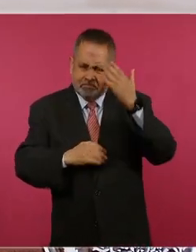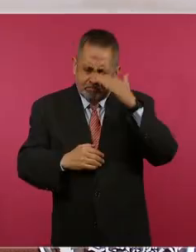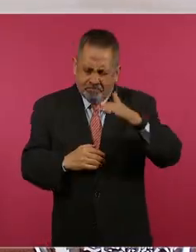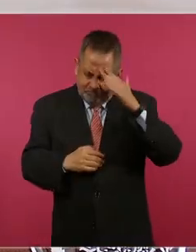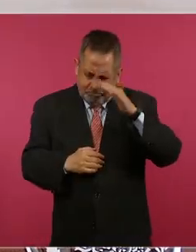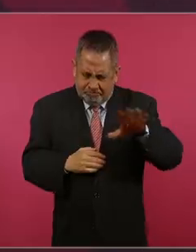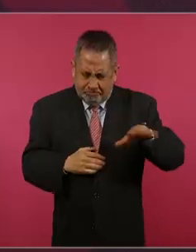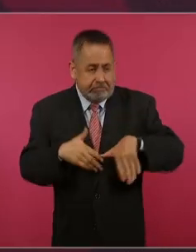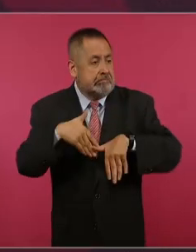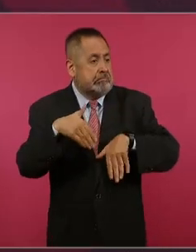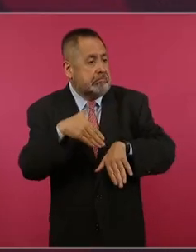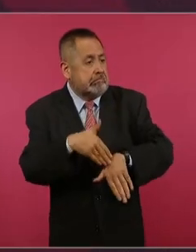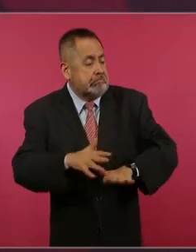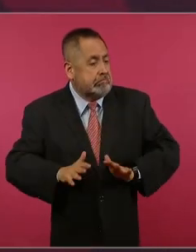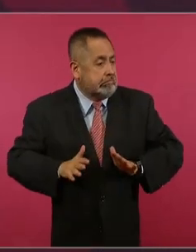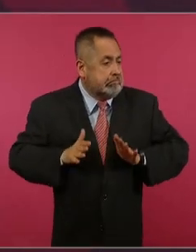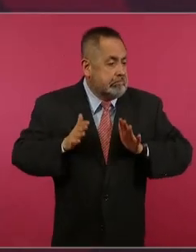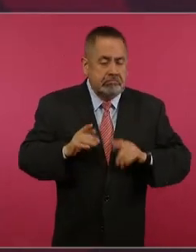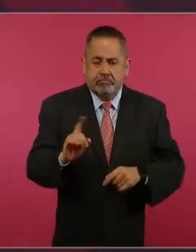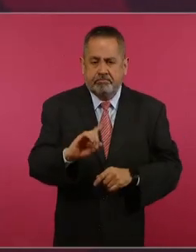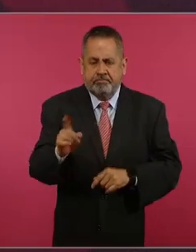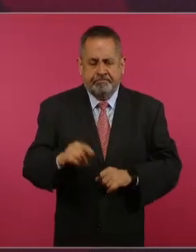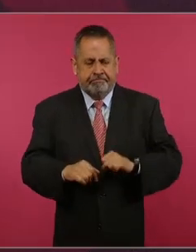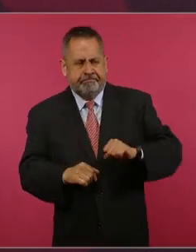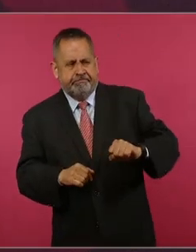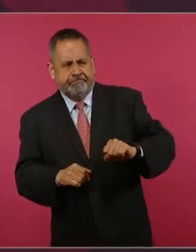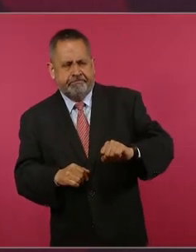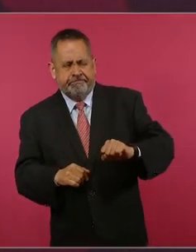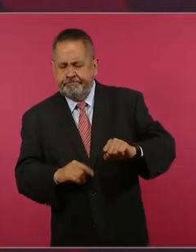no se deja manipular.